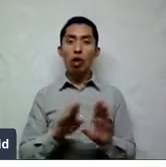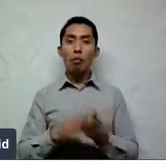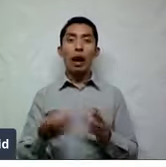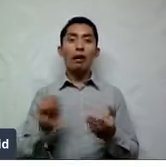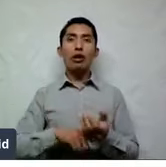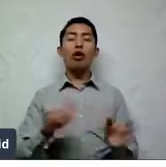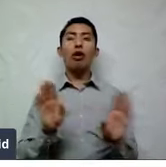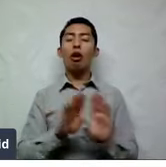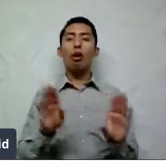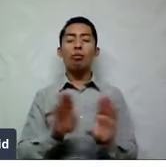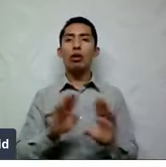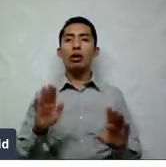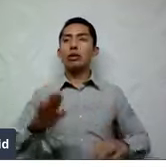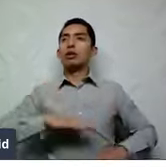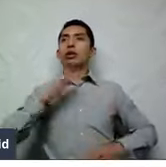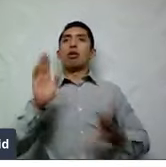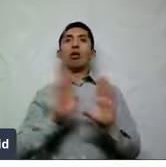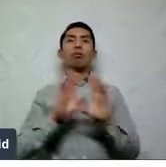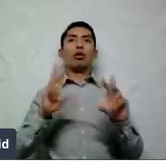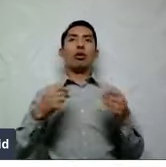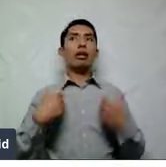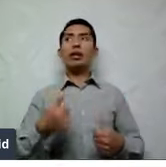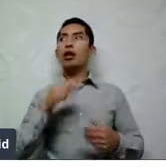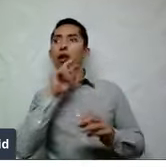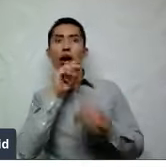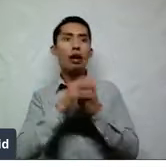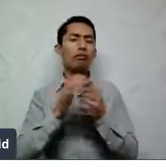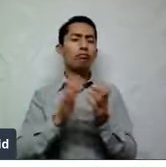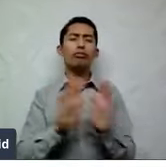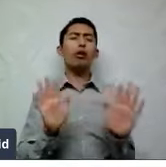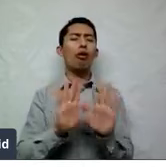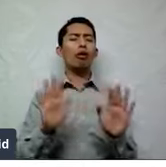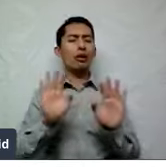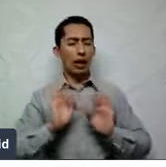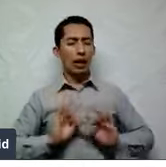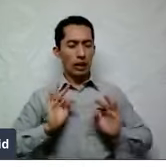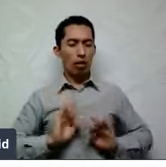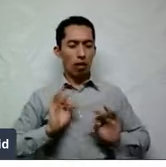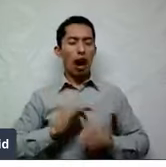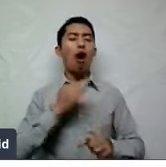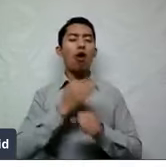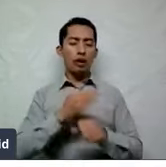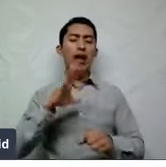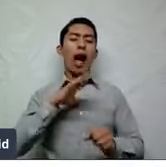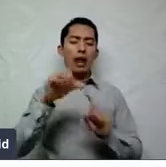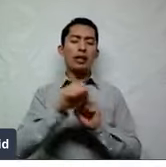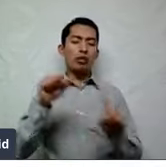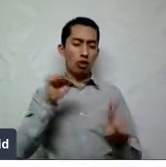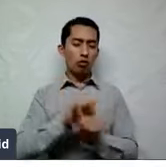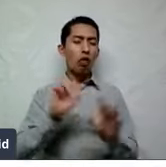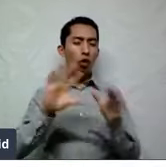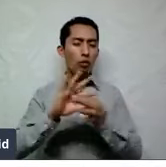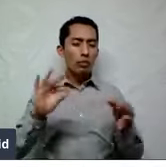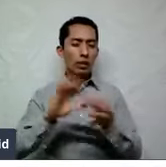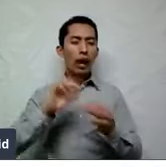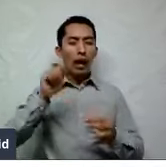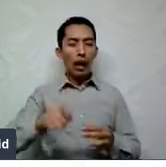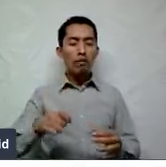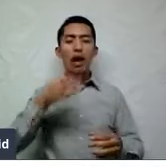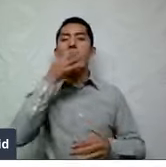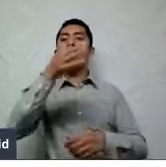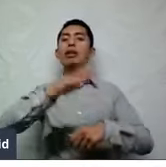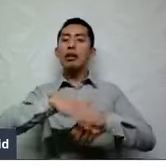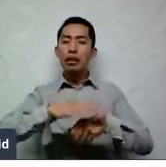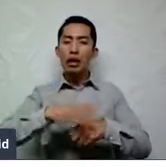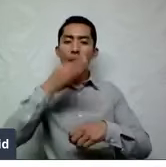Al contrario, tenemos que tener una situación que hasta el momento se ha venido señalando constantemente. Tenemos